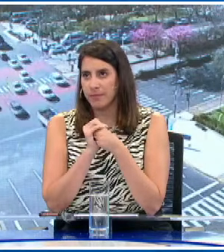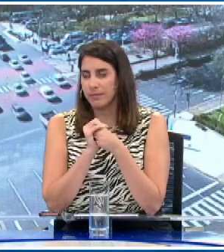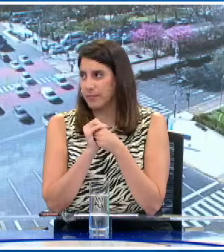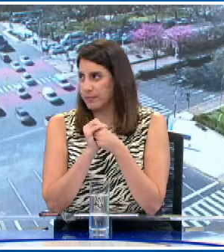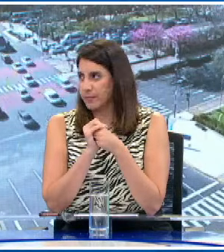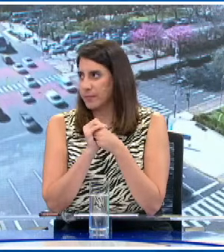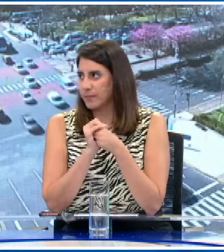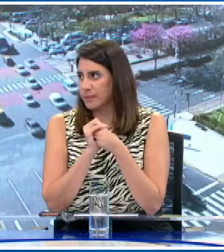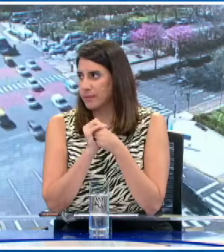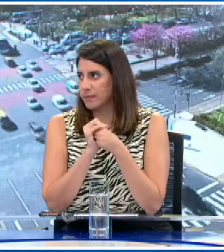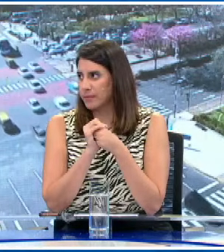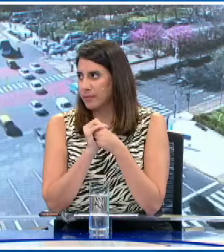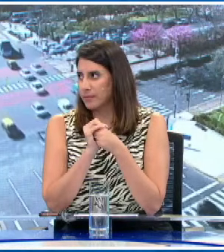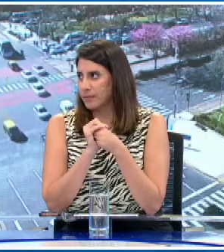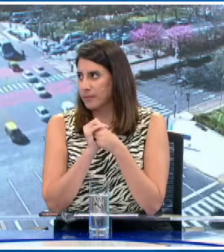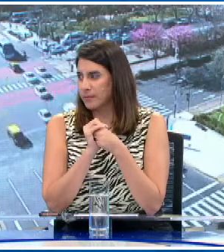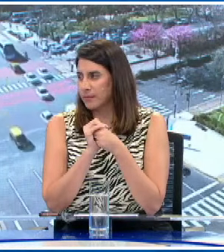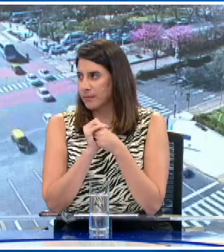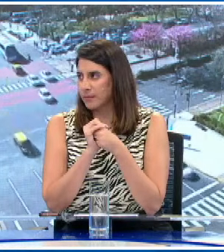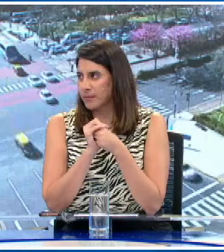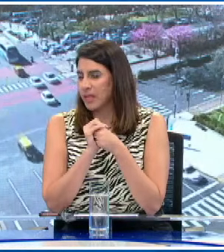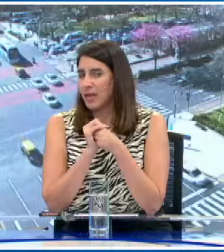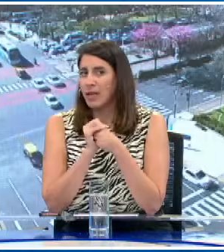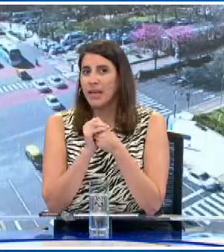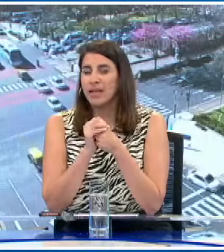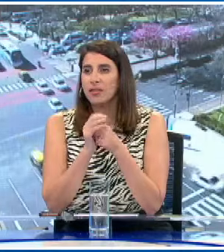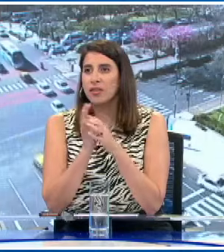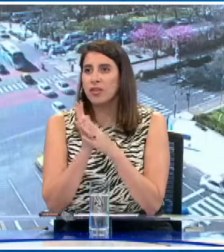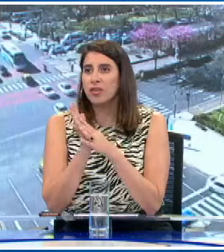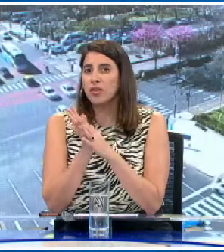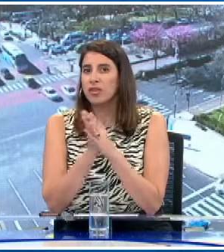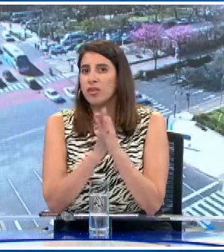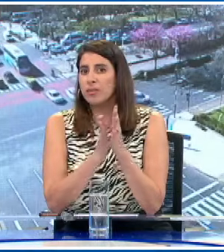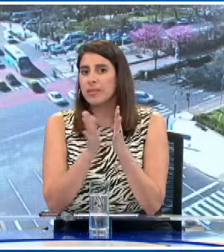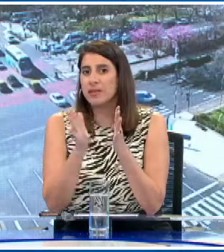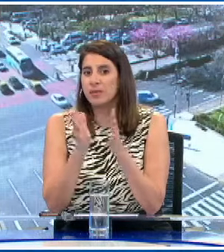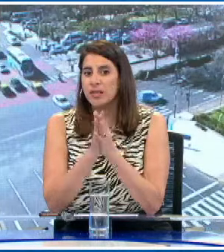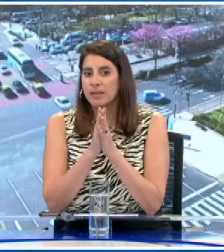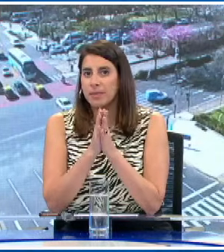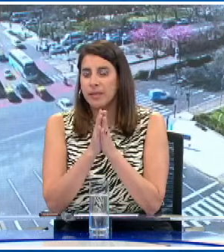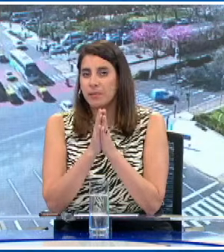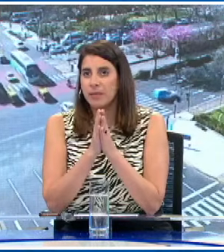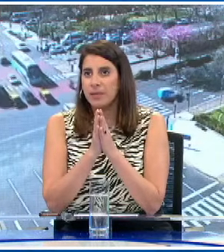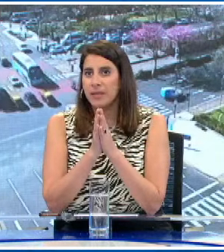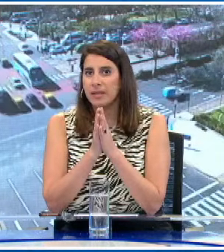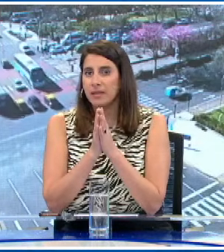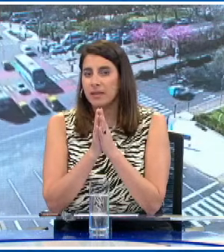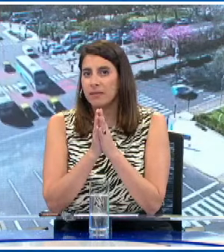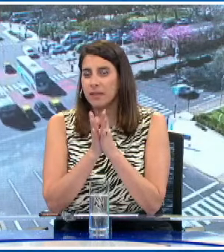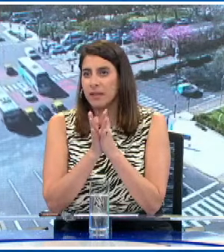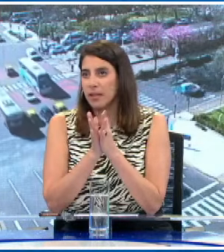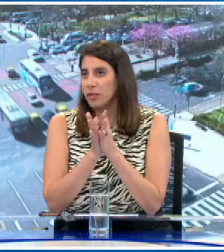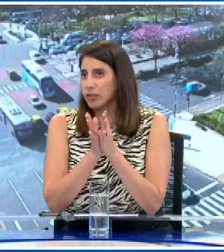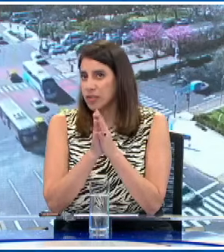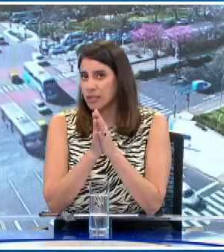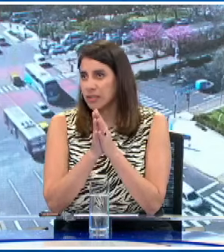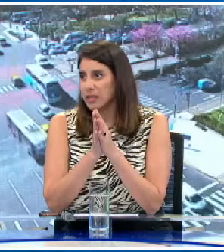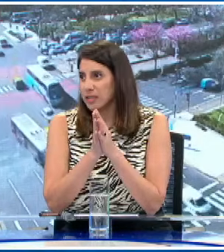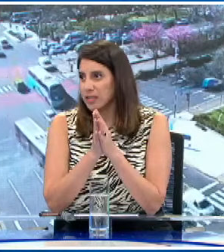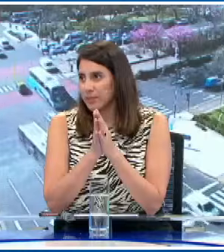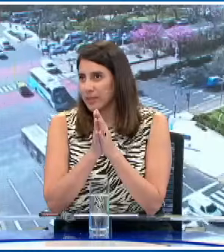abstenciones también entre quienes no tenían intenciones de acompañar. Eso lo empezamos también a palpitar entrada